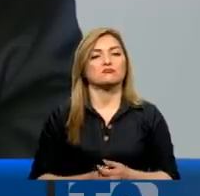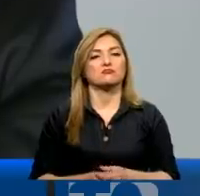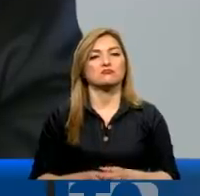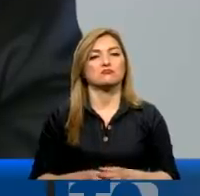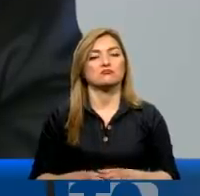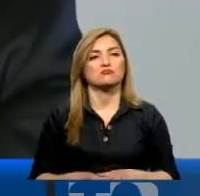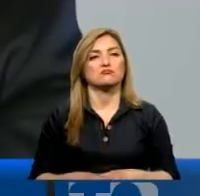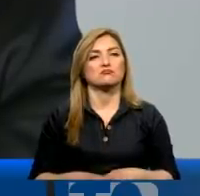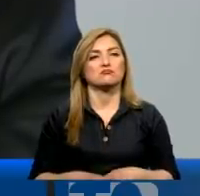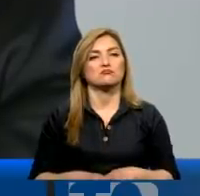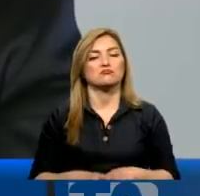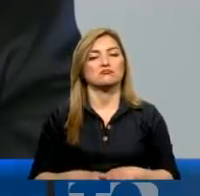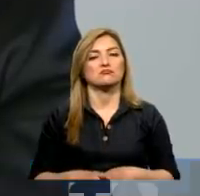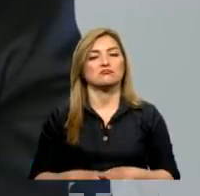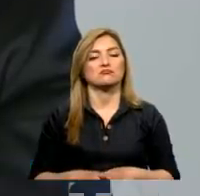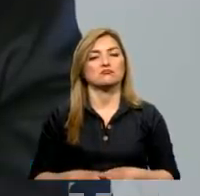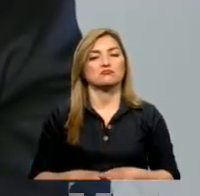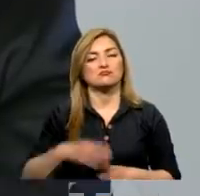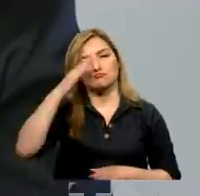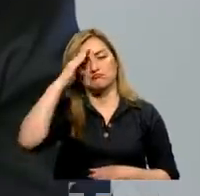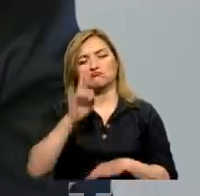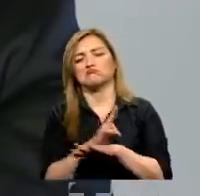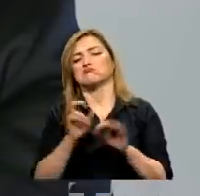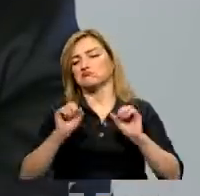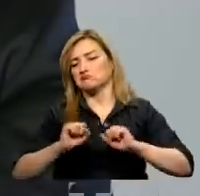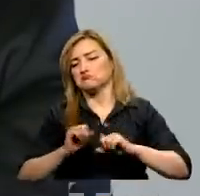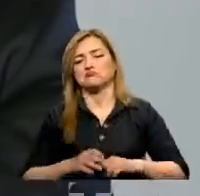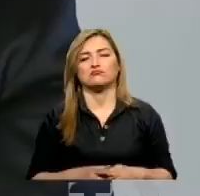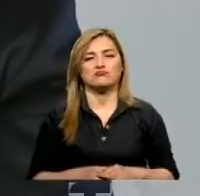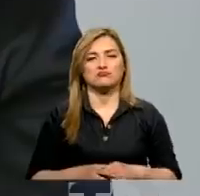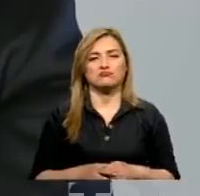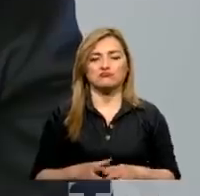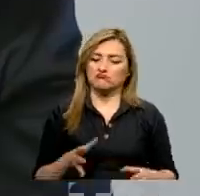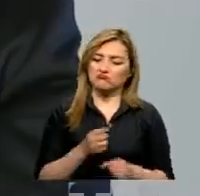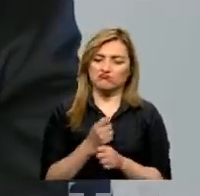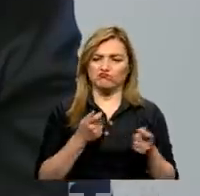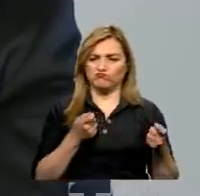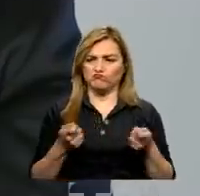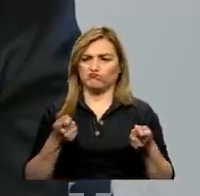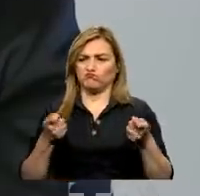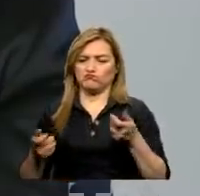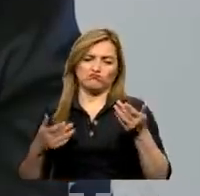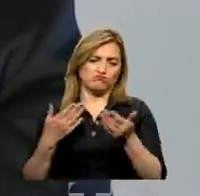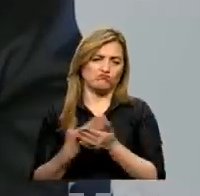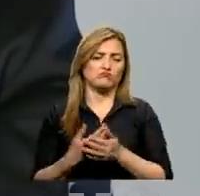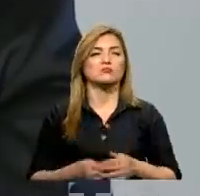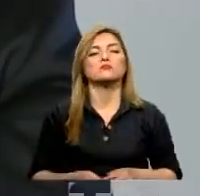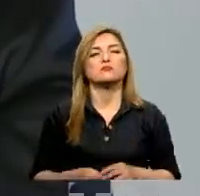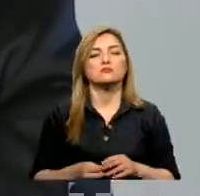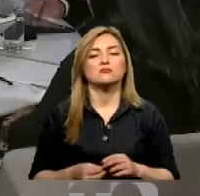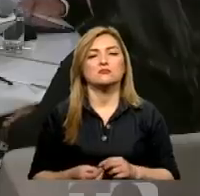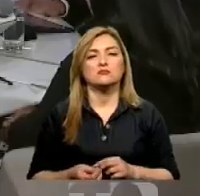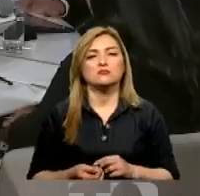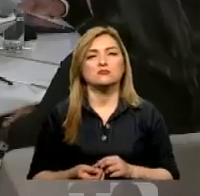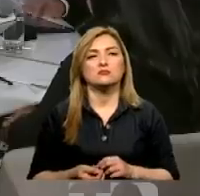Pistolas principalmente para que la policía esté ahora sí totalmente todos dotadas del arma